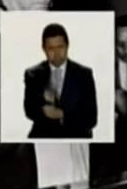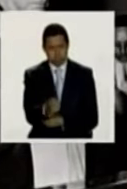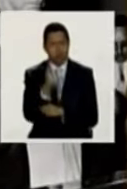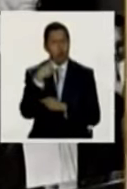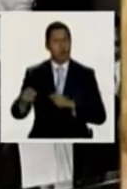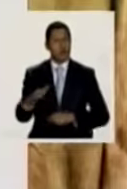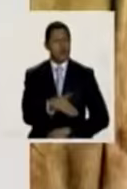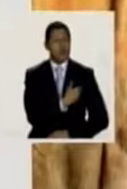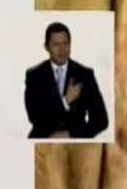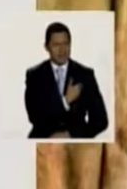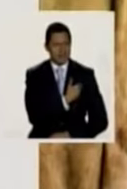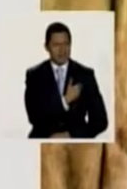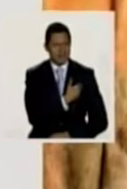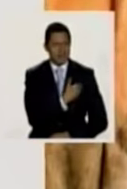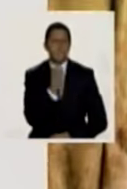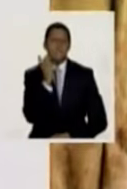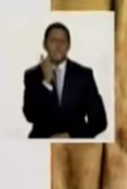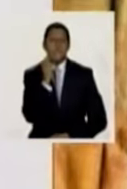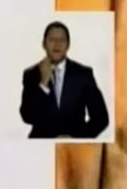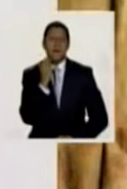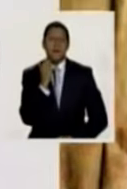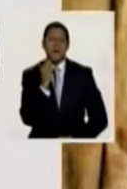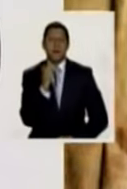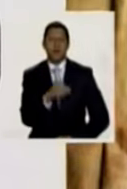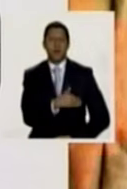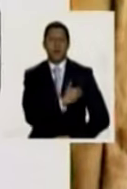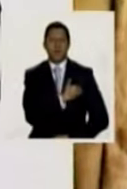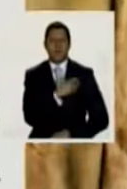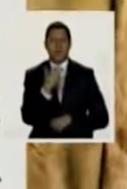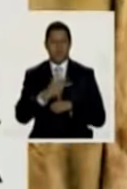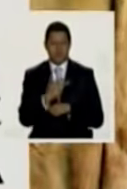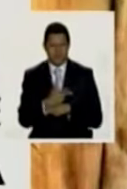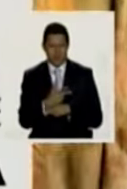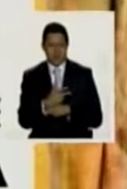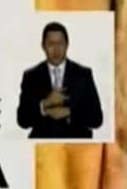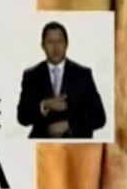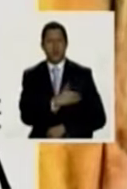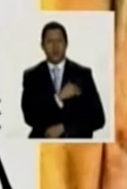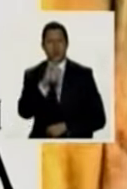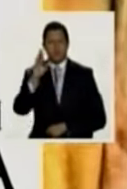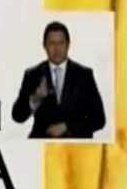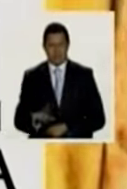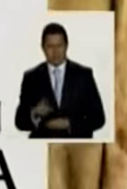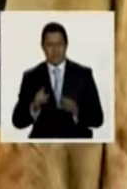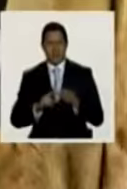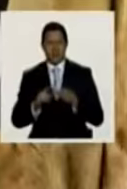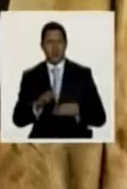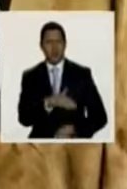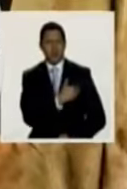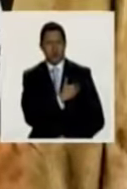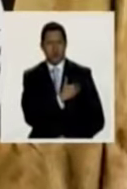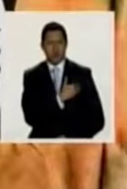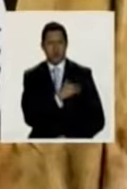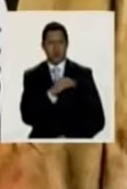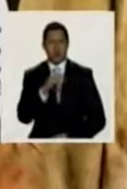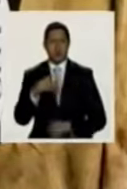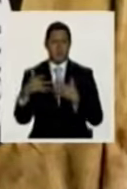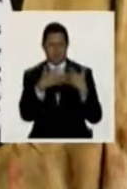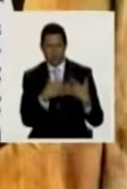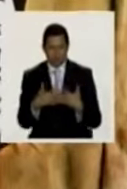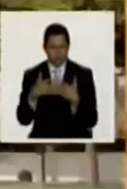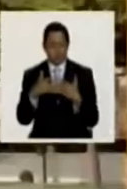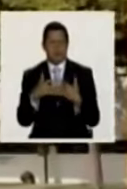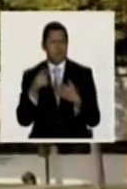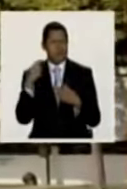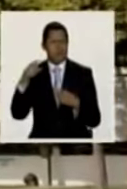otras universidades, entre las que se encuentran la Universidad de Guatemala, la Universidad de Costa Rica, la Universidad de Oklahoma en Estados